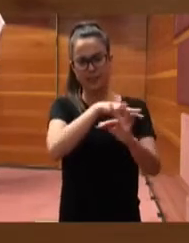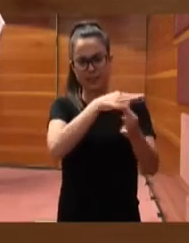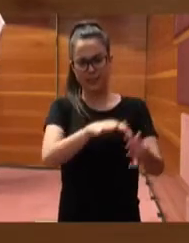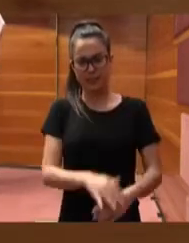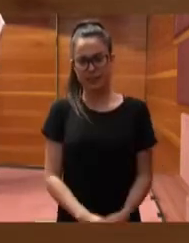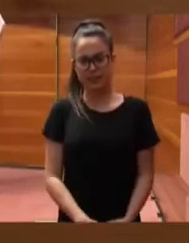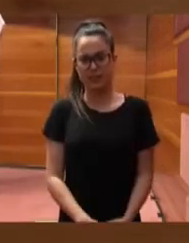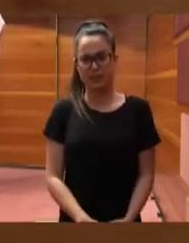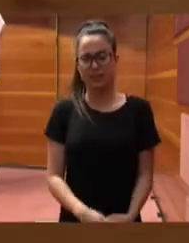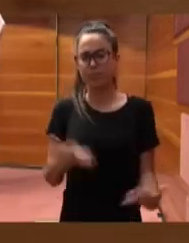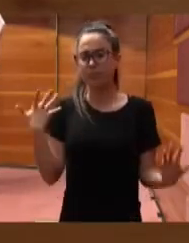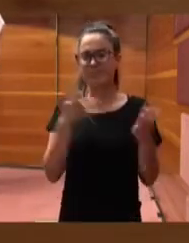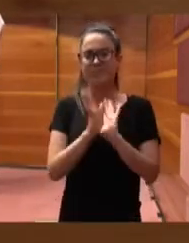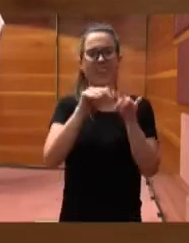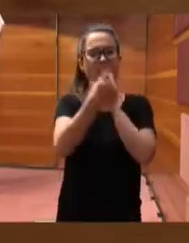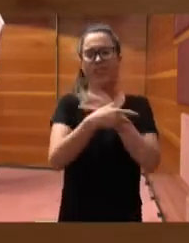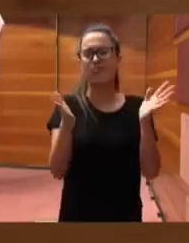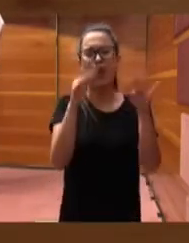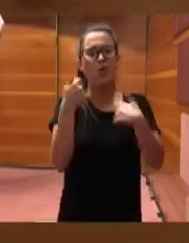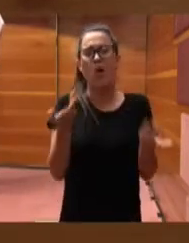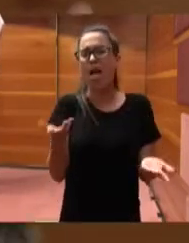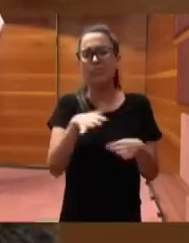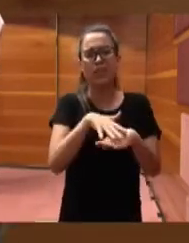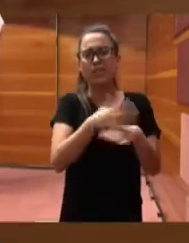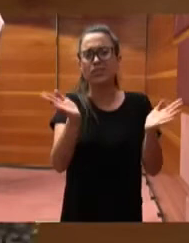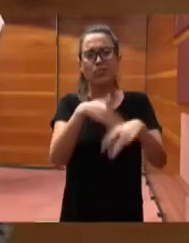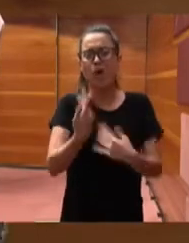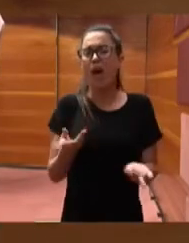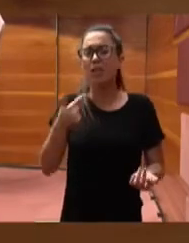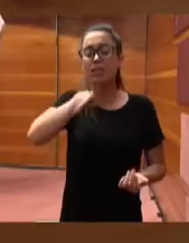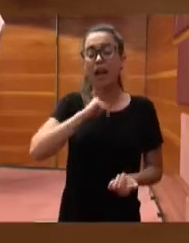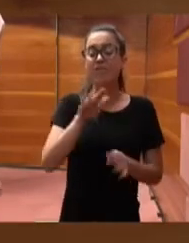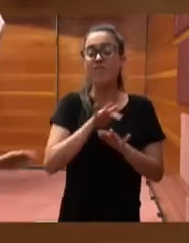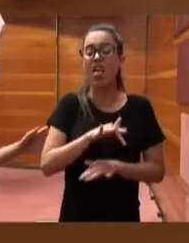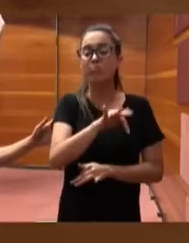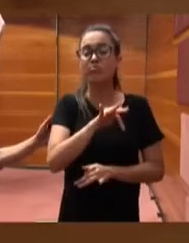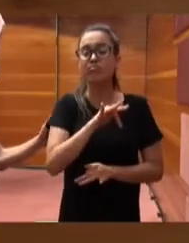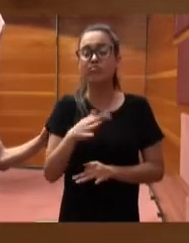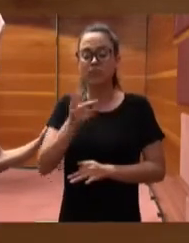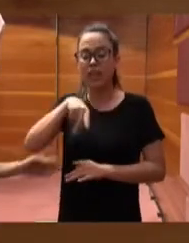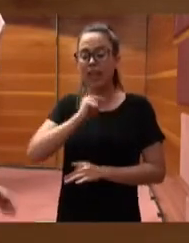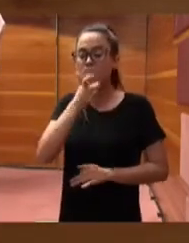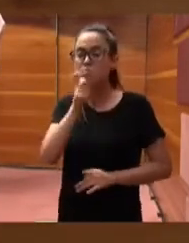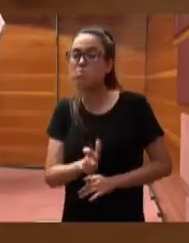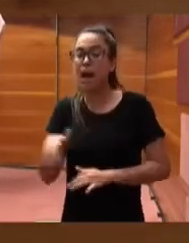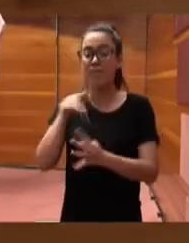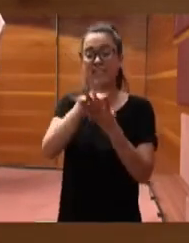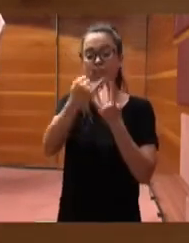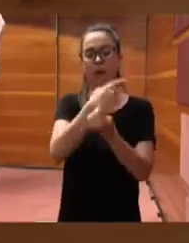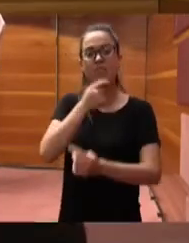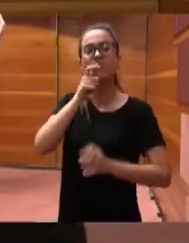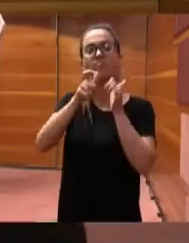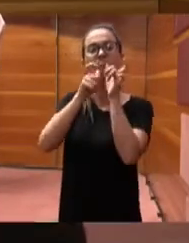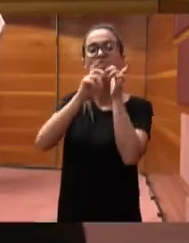inexistente. O sea, que luego no hay base de verdad y se están beneficiando muchos que se les llena la boca con la palabra transparencia cuando realmente no lo